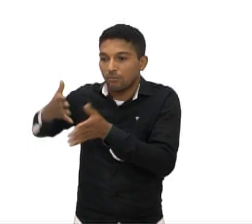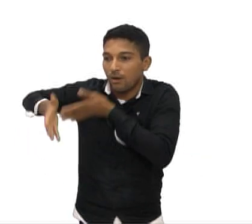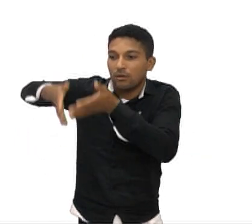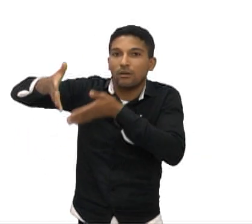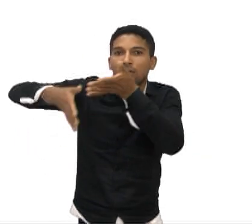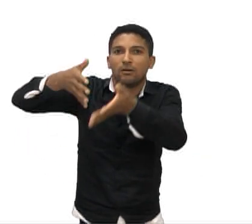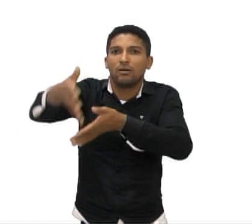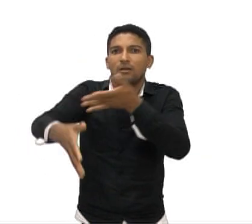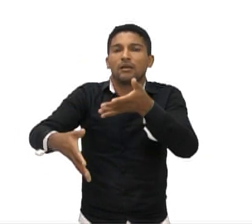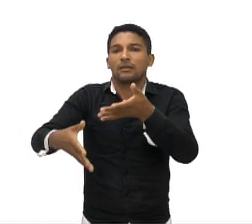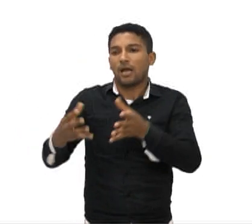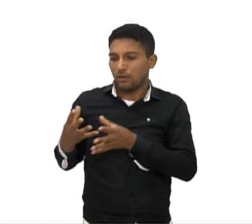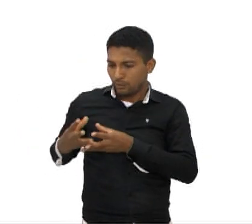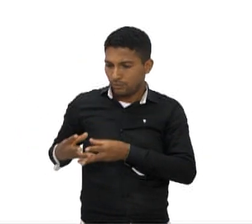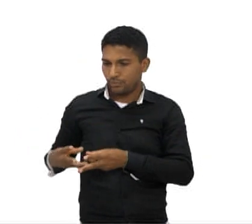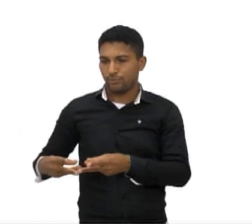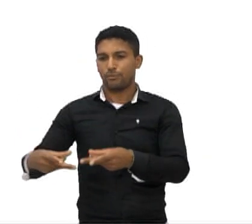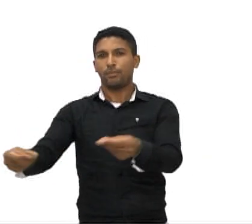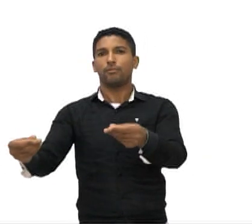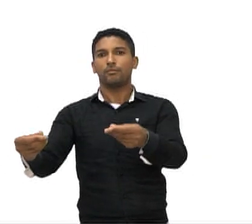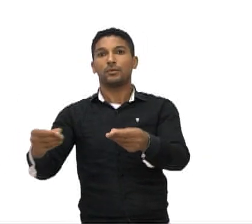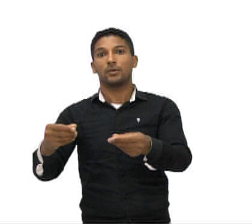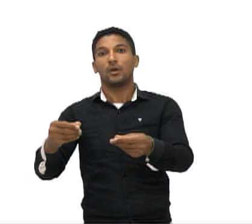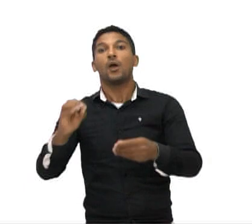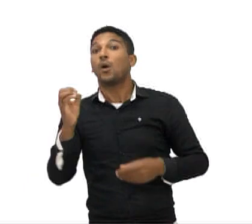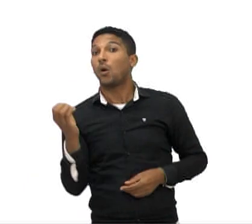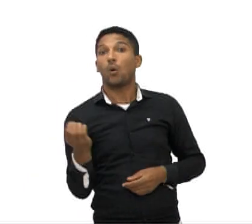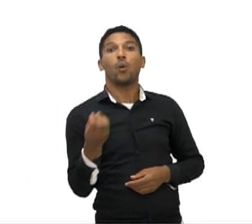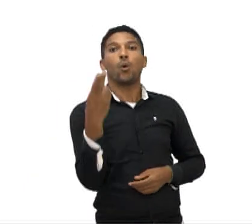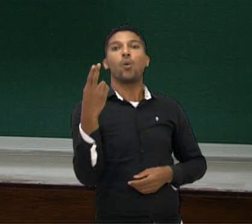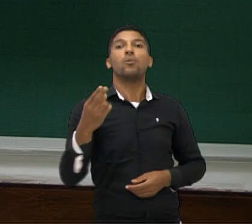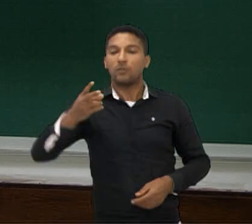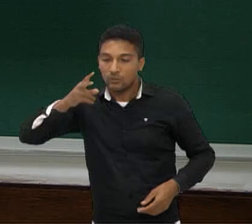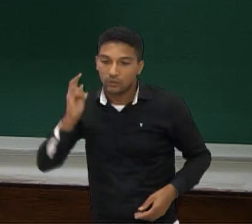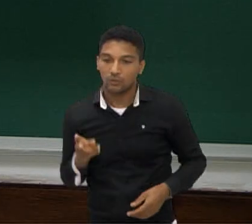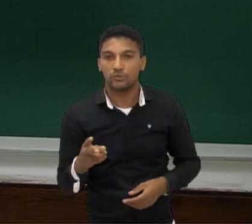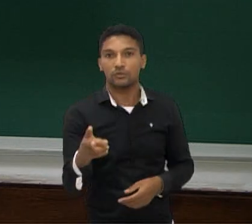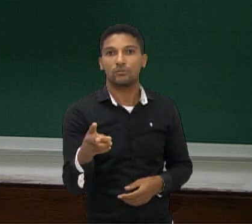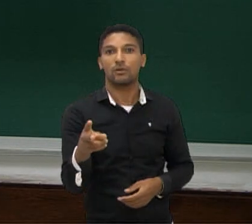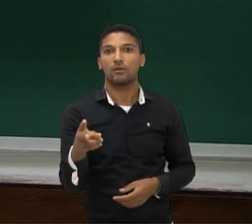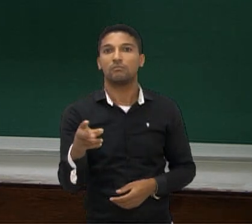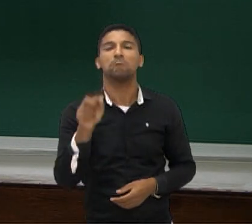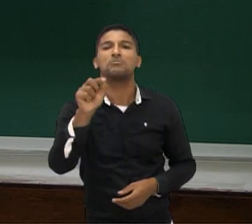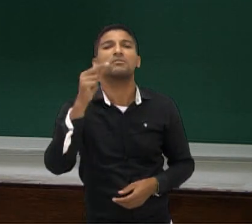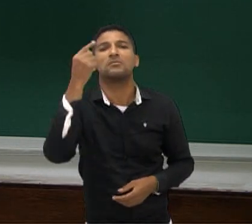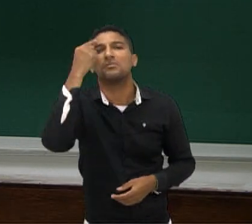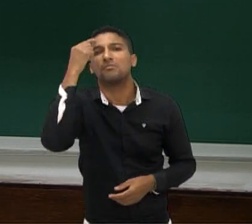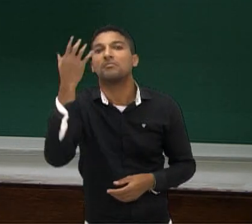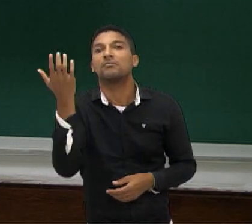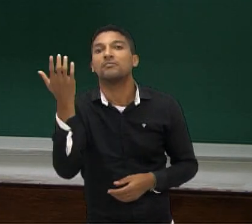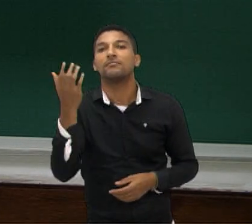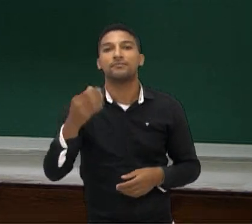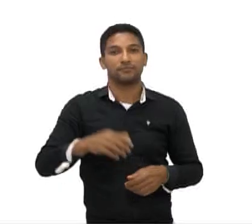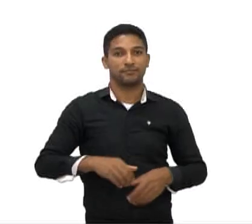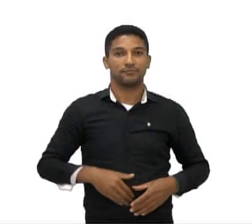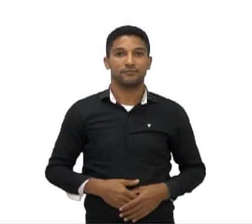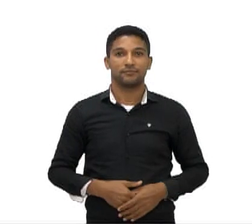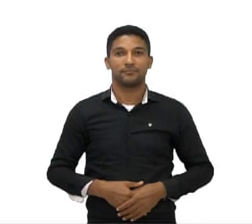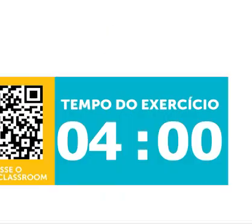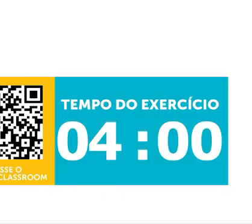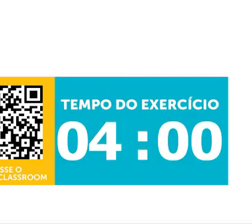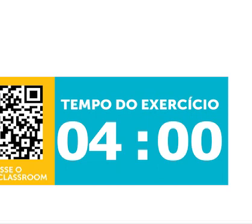no desaparecerá? O que vocês pensam? Vamos pensar aí um pouquinho, vamos refletir e já voltamos?